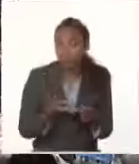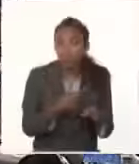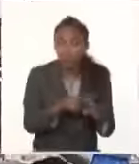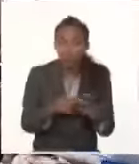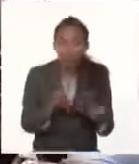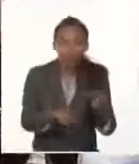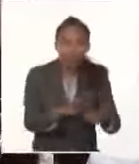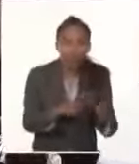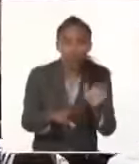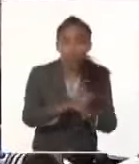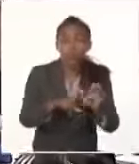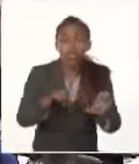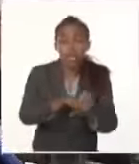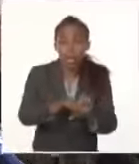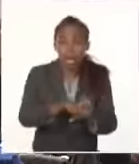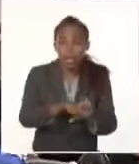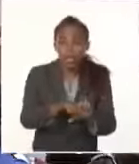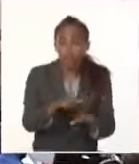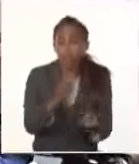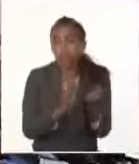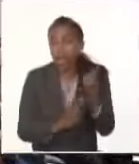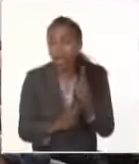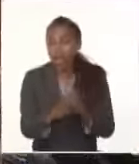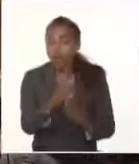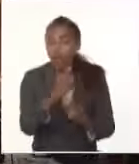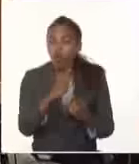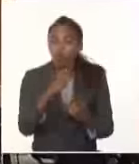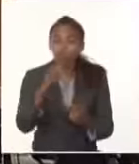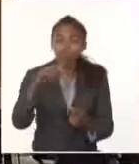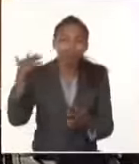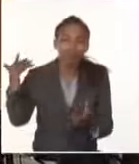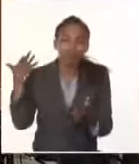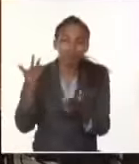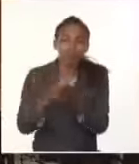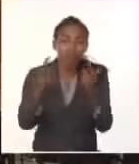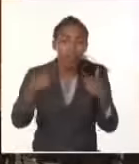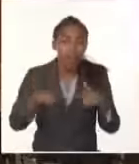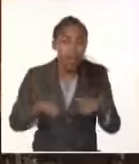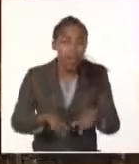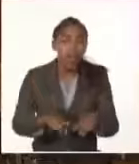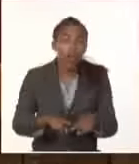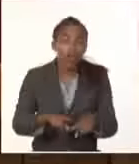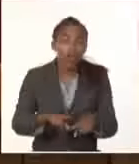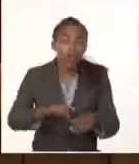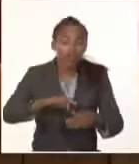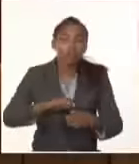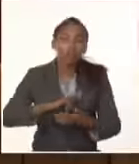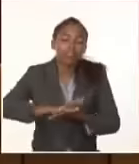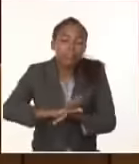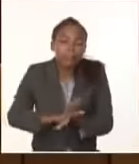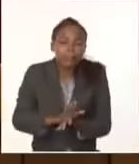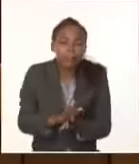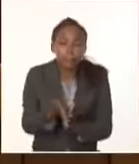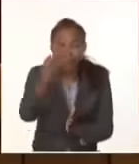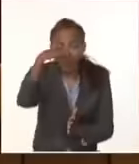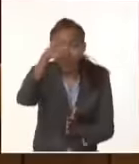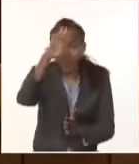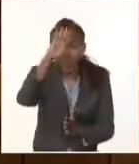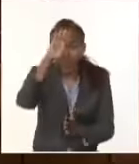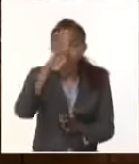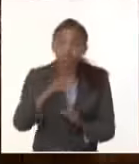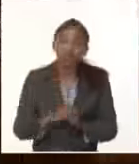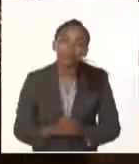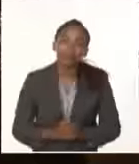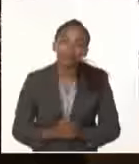infames, como esos que han sostenido durante décadas las políticas contra Cuba, como si fuera un asunto de política